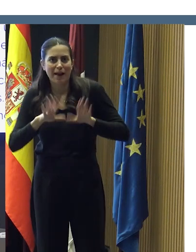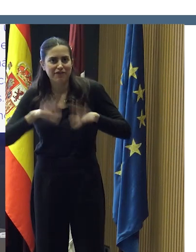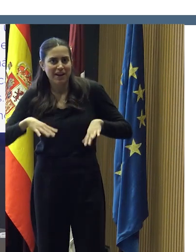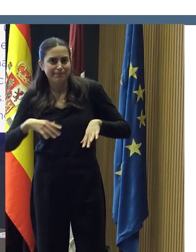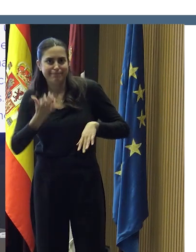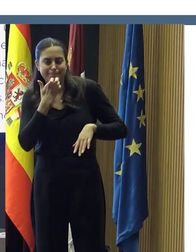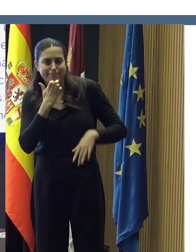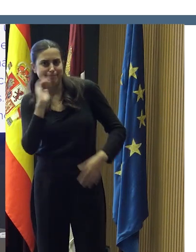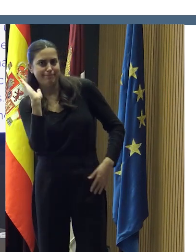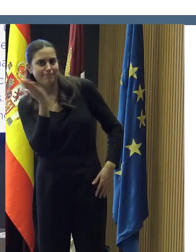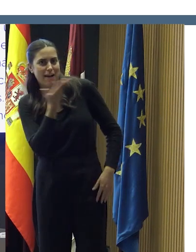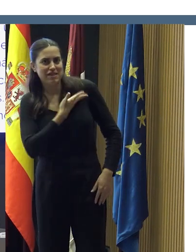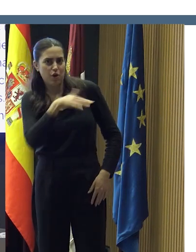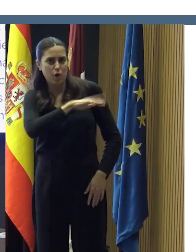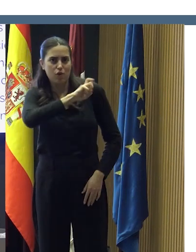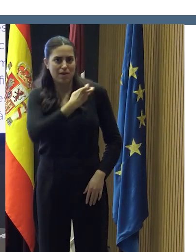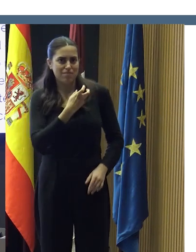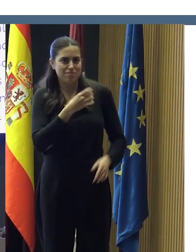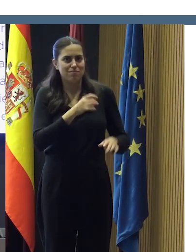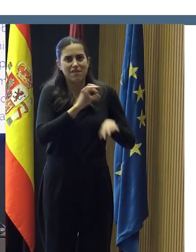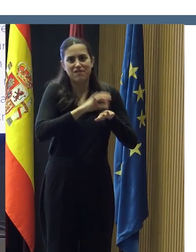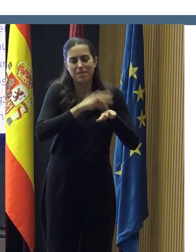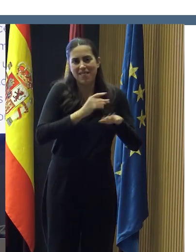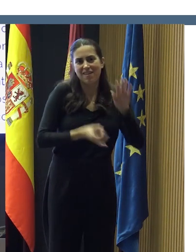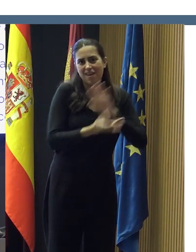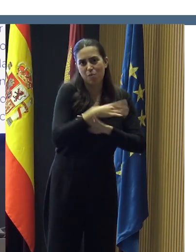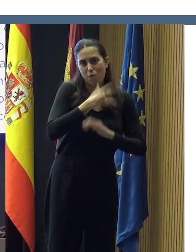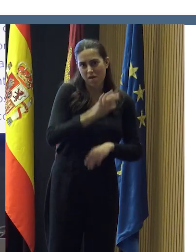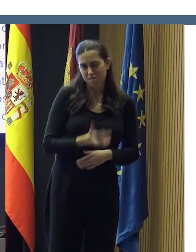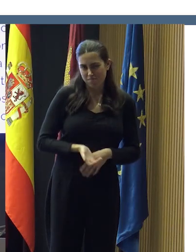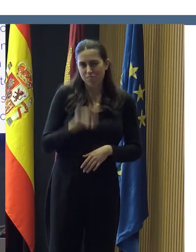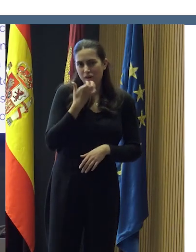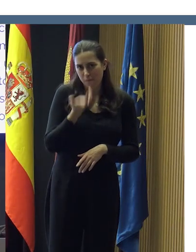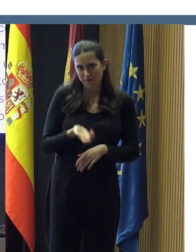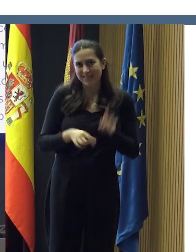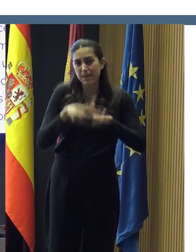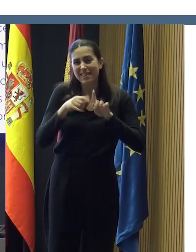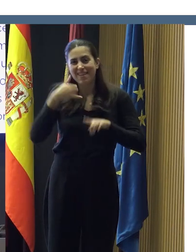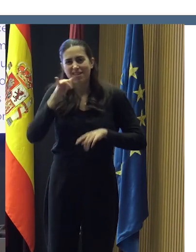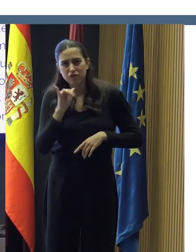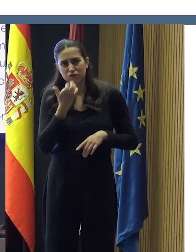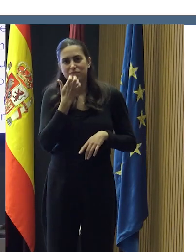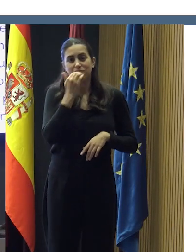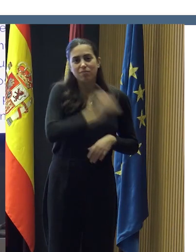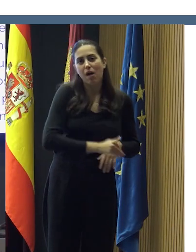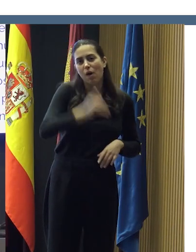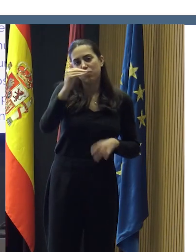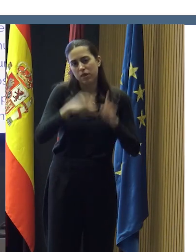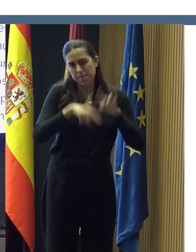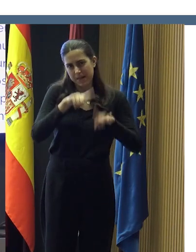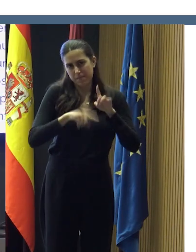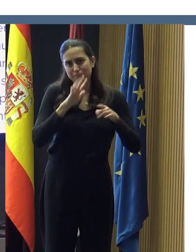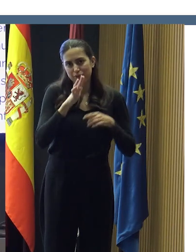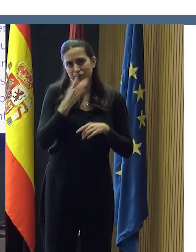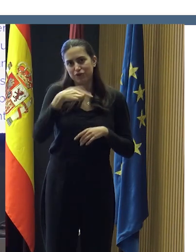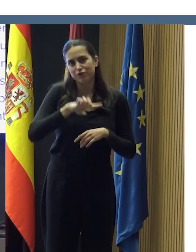se pueda provocar pues, una patología que a lo mejor es indeseada, cuando a lo mejor el riesgo de que eso malignice es bajo. Entonces yo creo que por